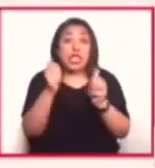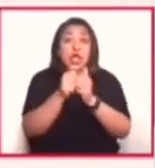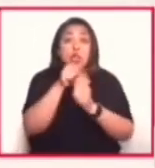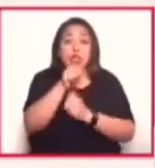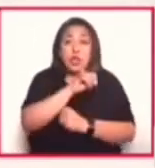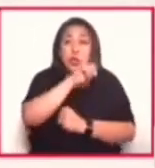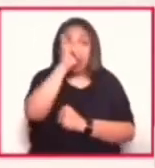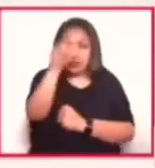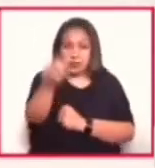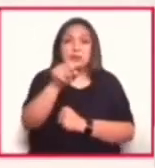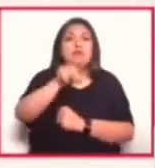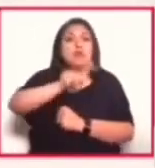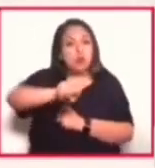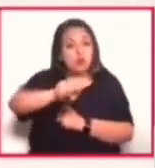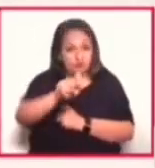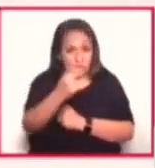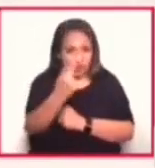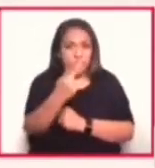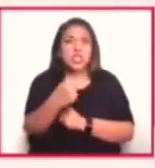Canal 22.